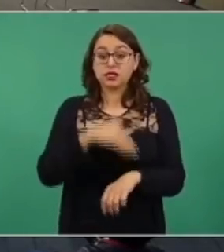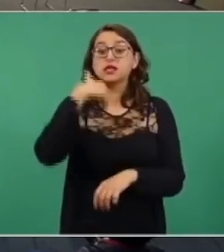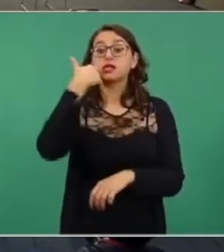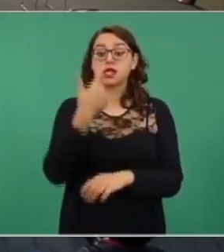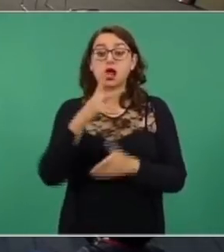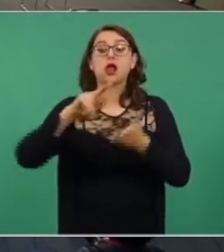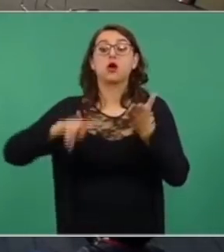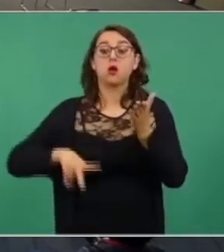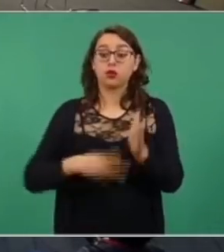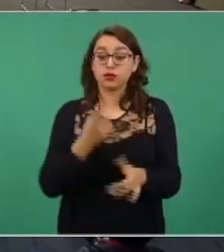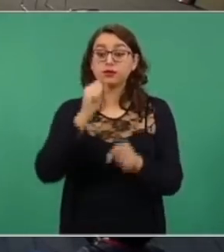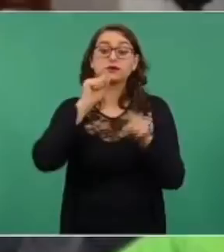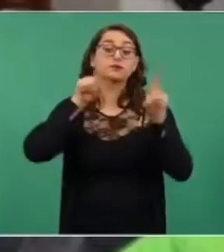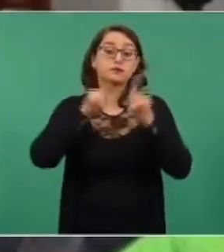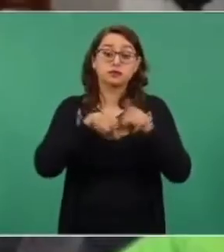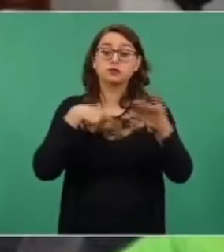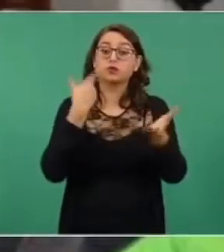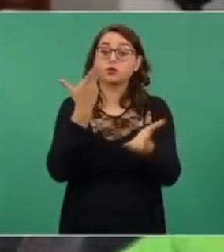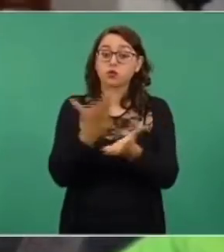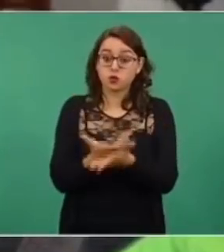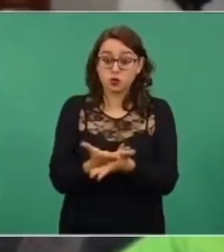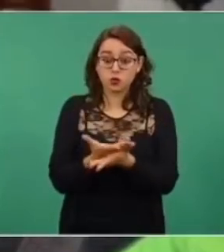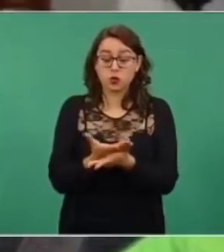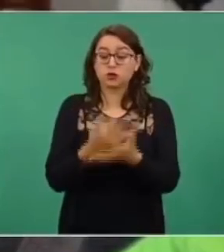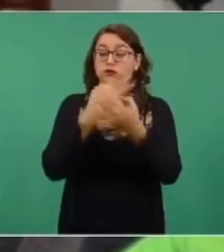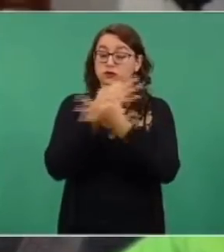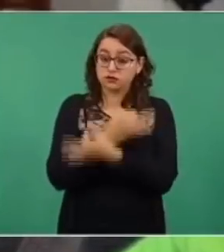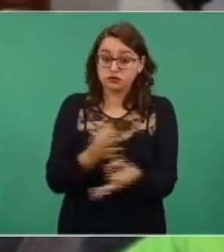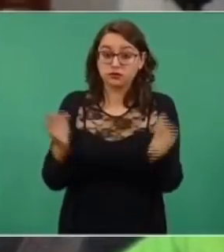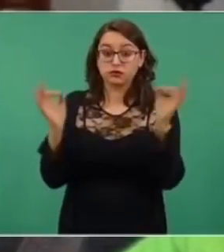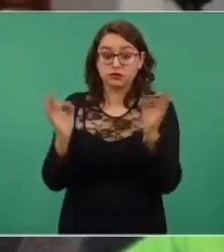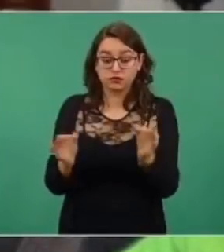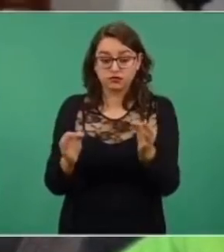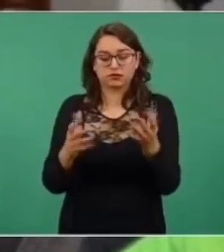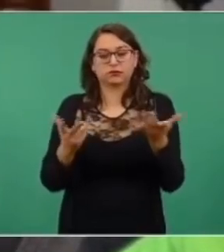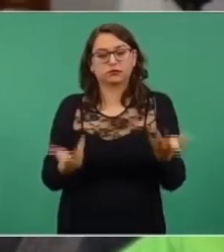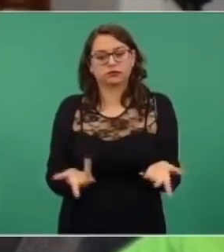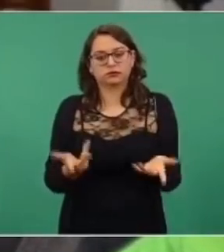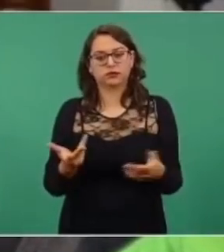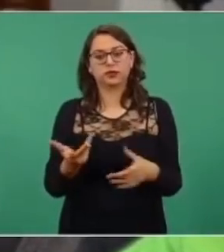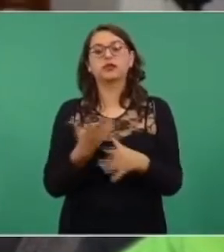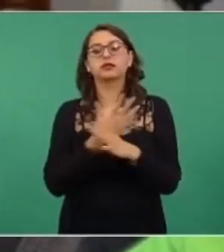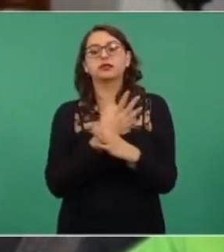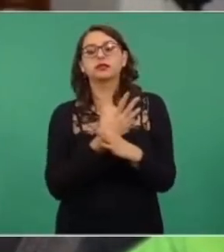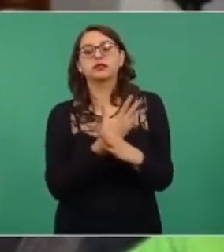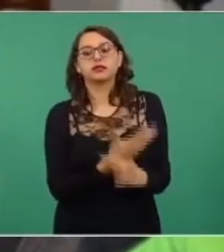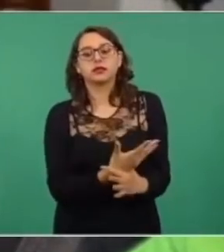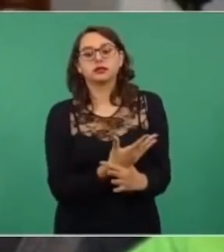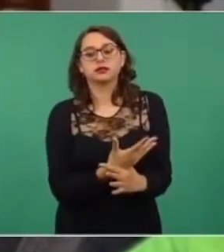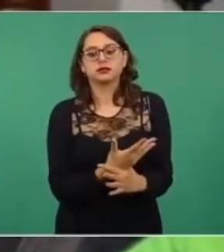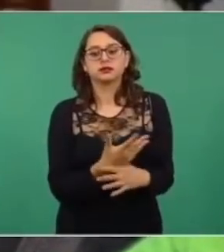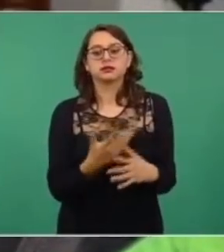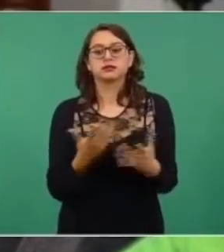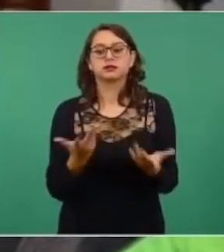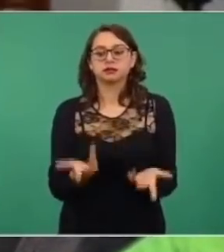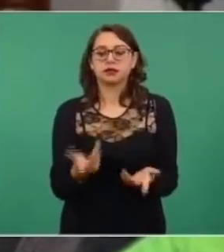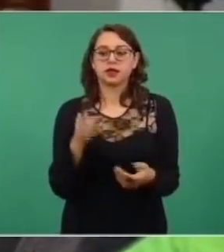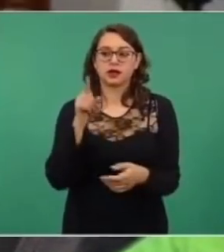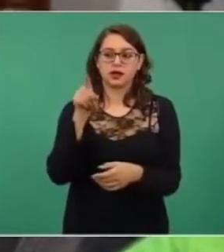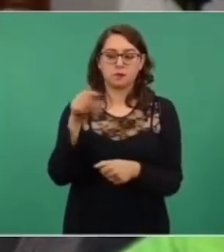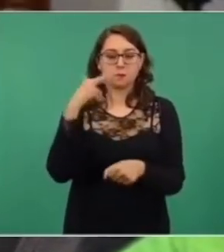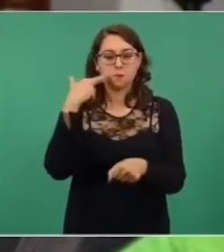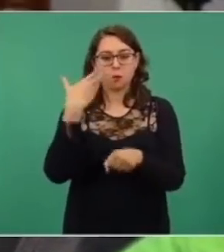en CONAMER la misma propuesta fallida del mes de febrero. Esta vez dicen en la entidad